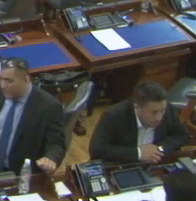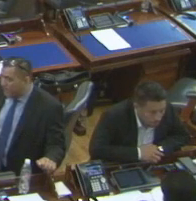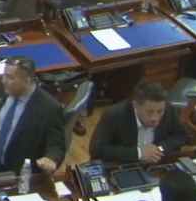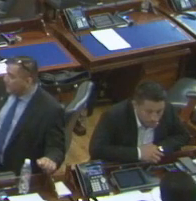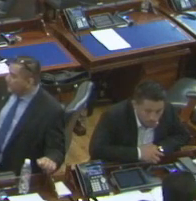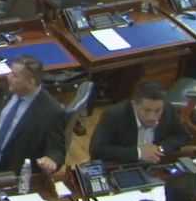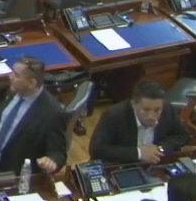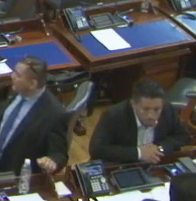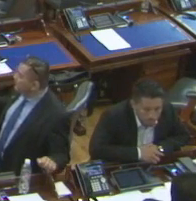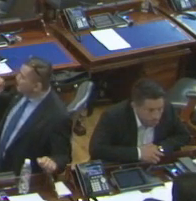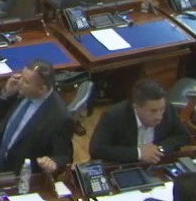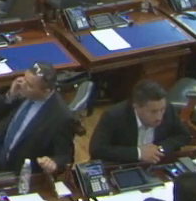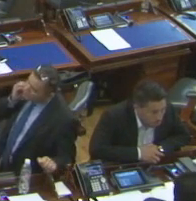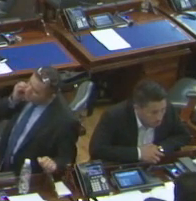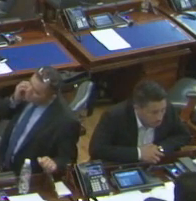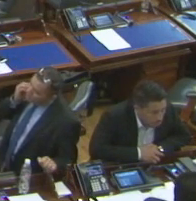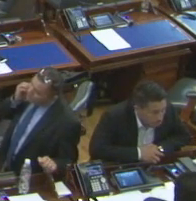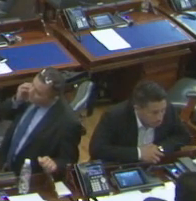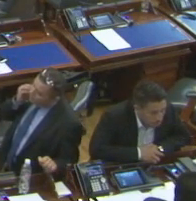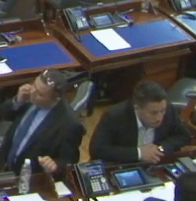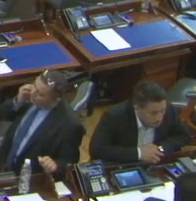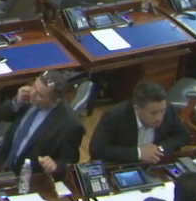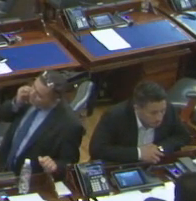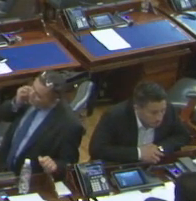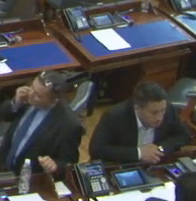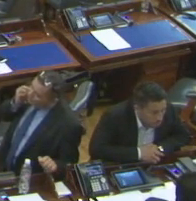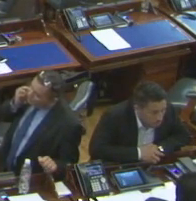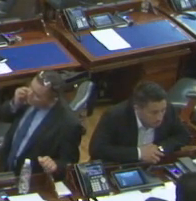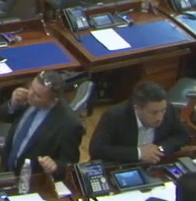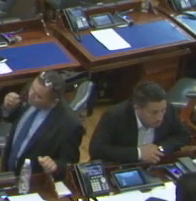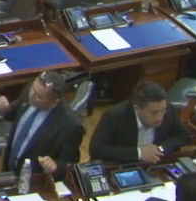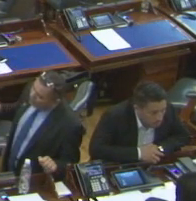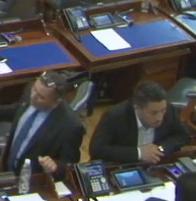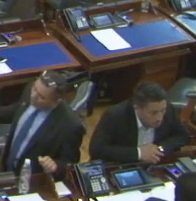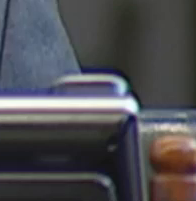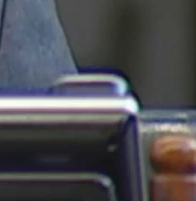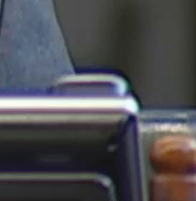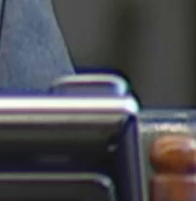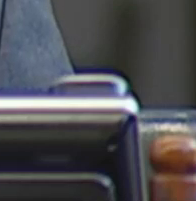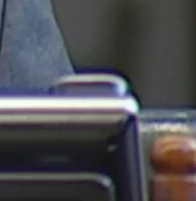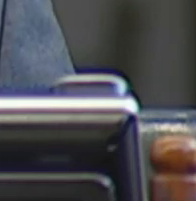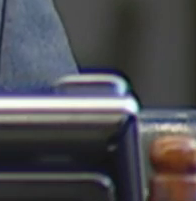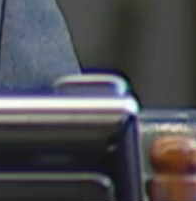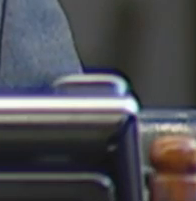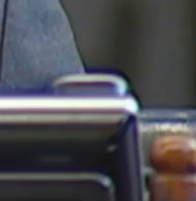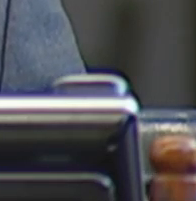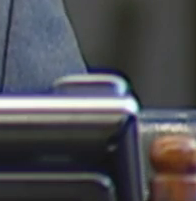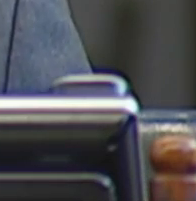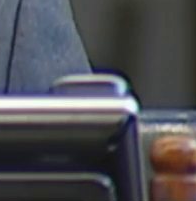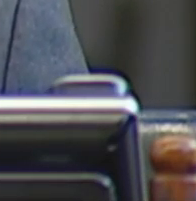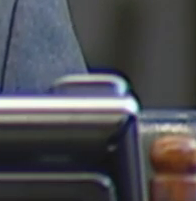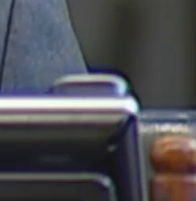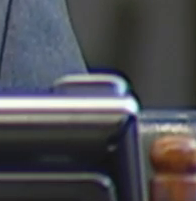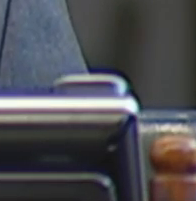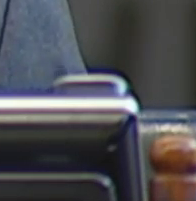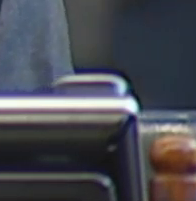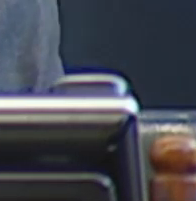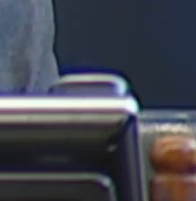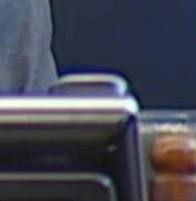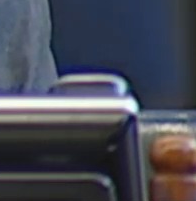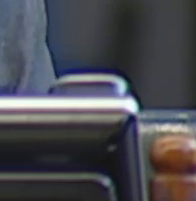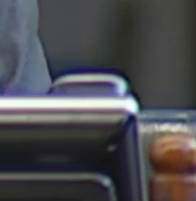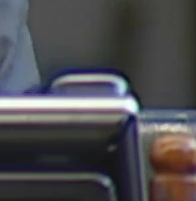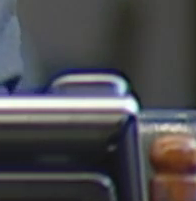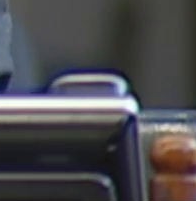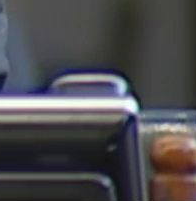buenas tardes. Gracias, señor presidente. Estimados compañeros de este pleno legislativo, es